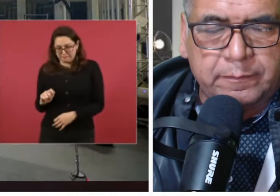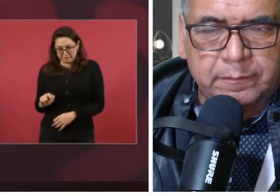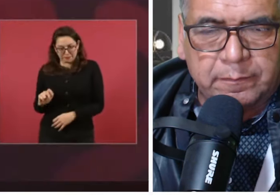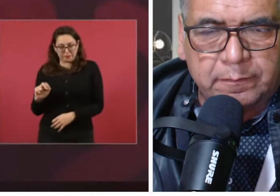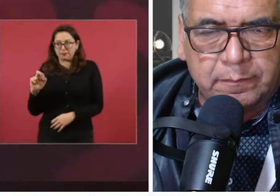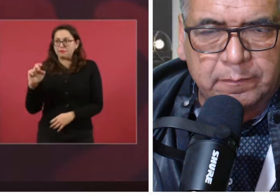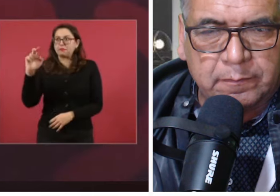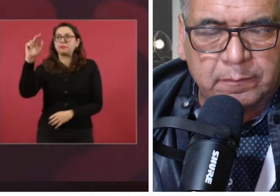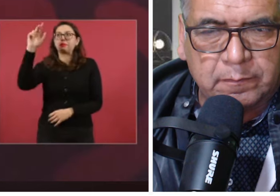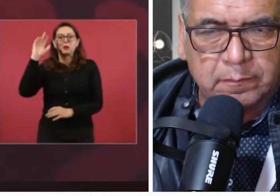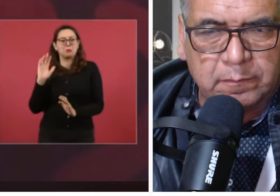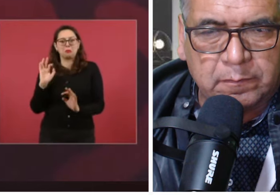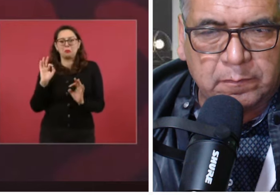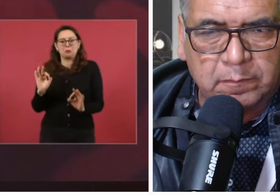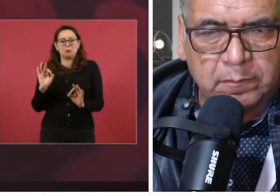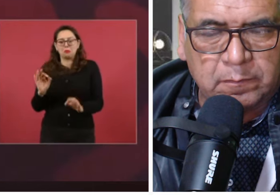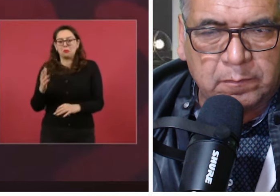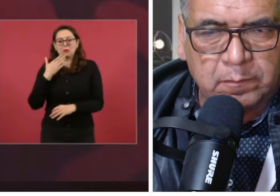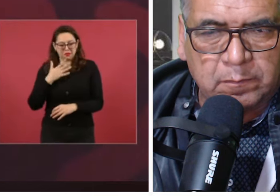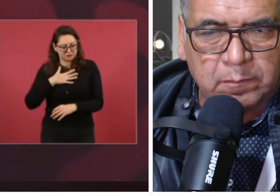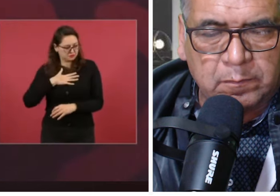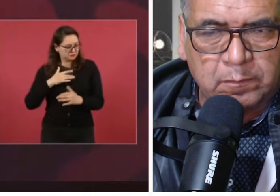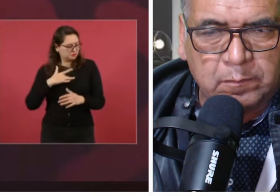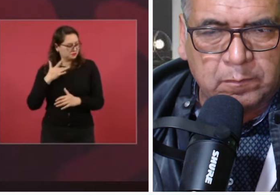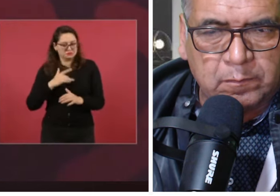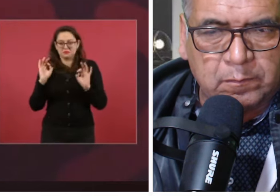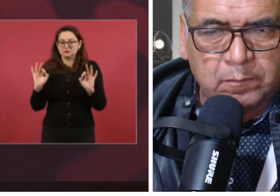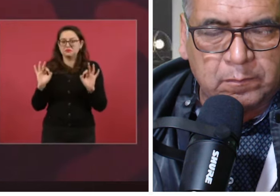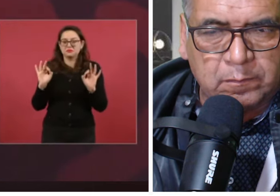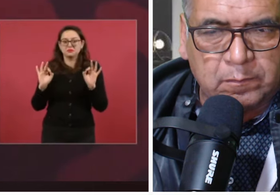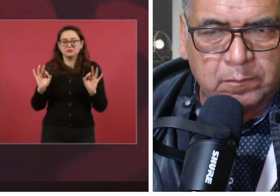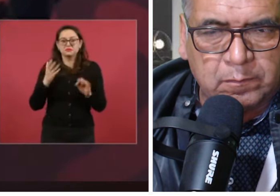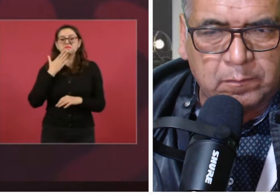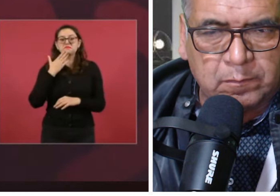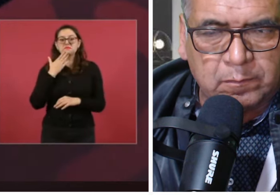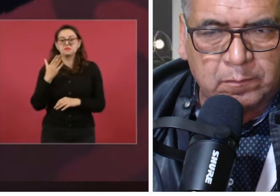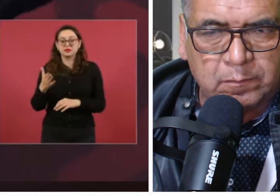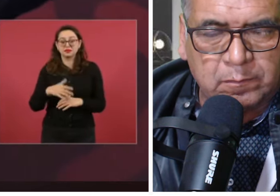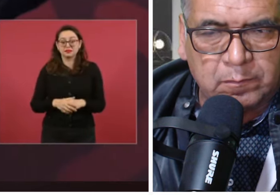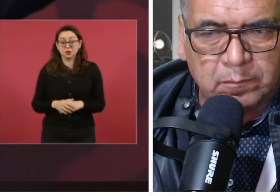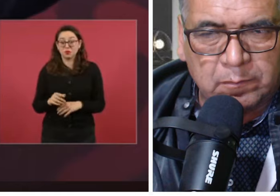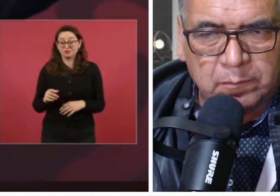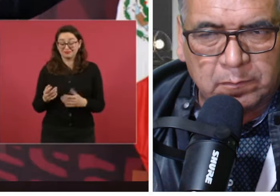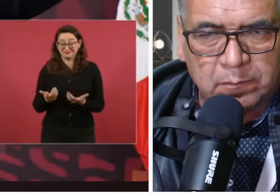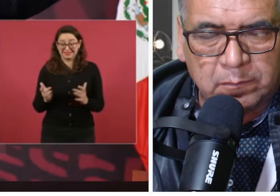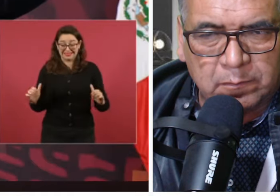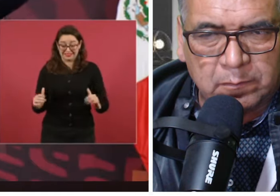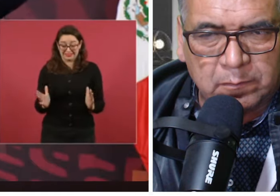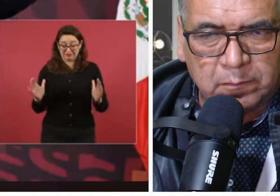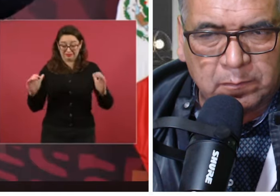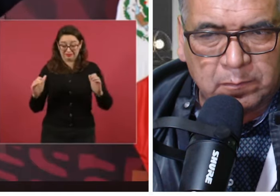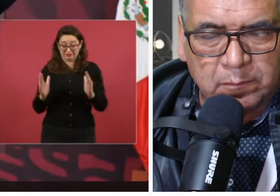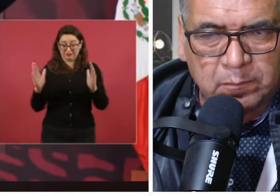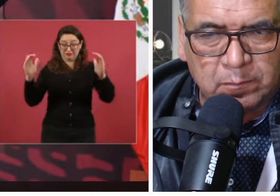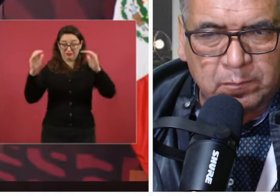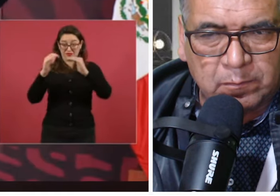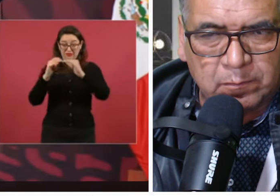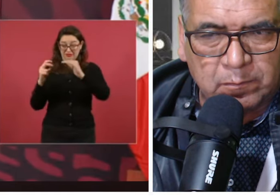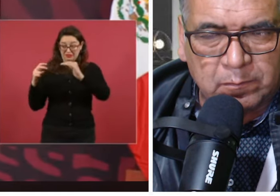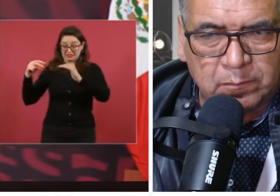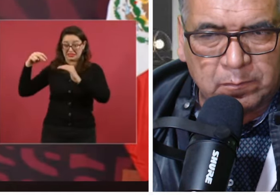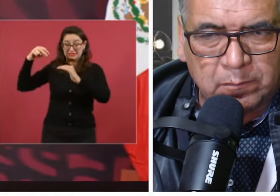llegué bien hasta arriba. Y está uno arriba para tener una idea y se